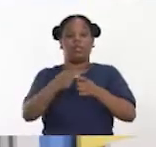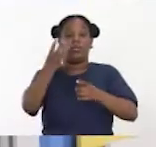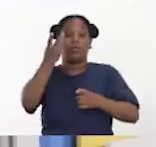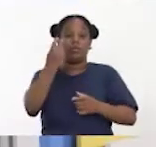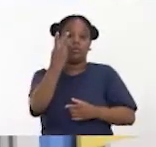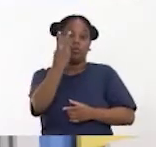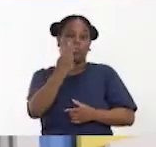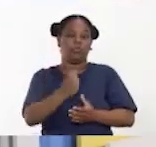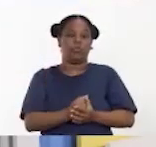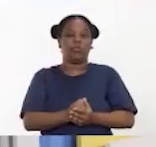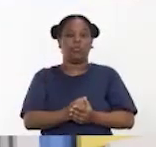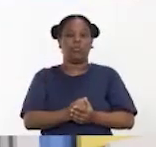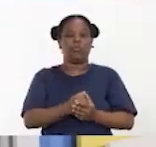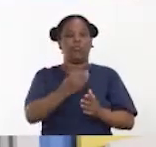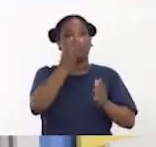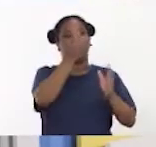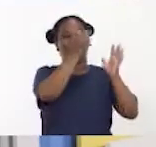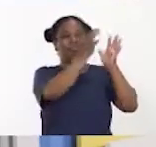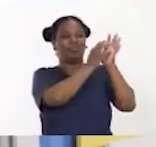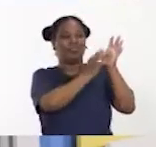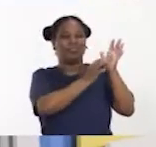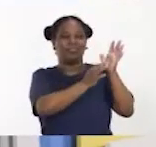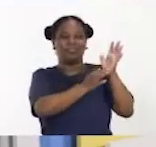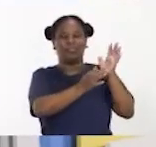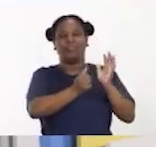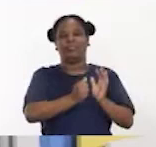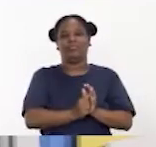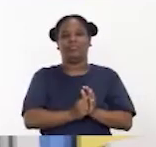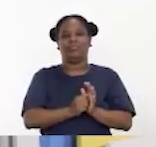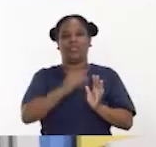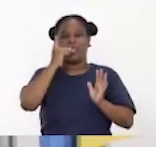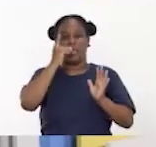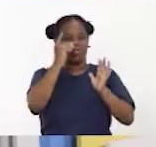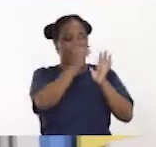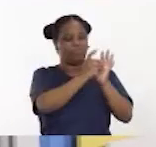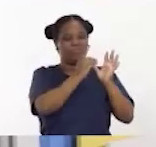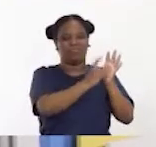La unidad 2 de estadística descriptiva.